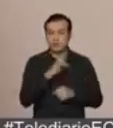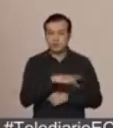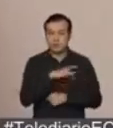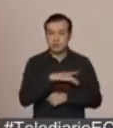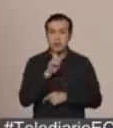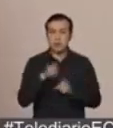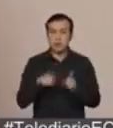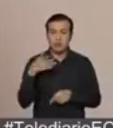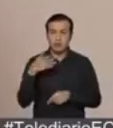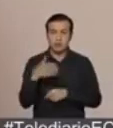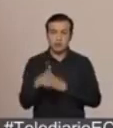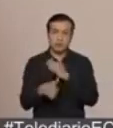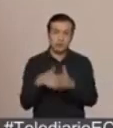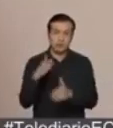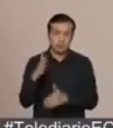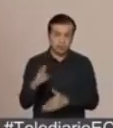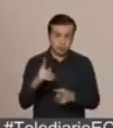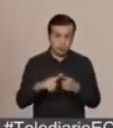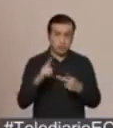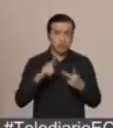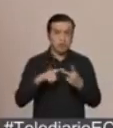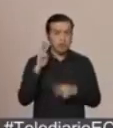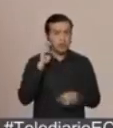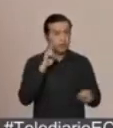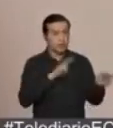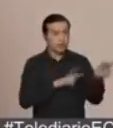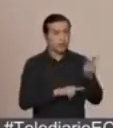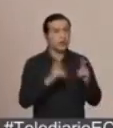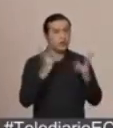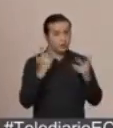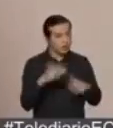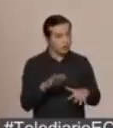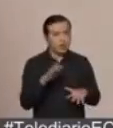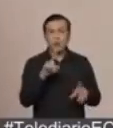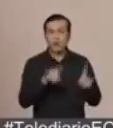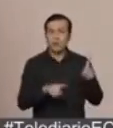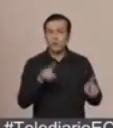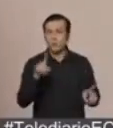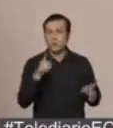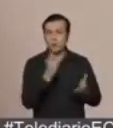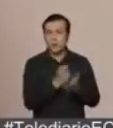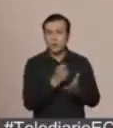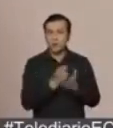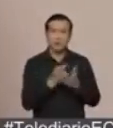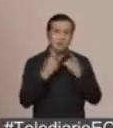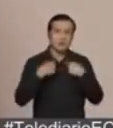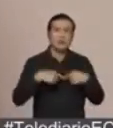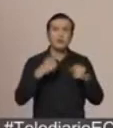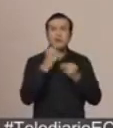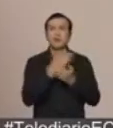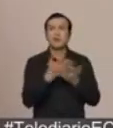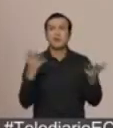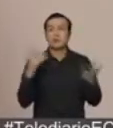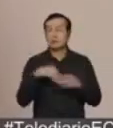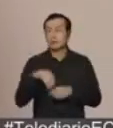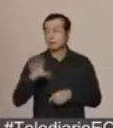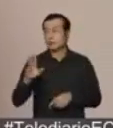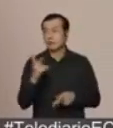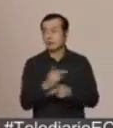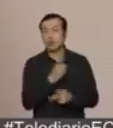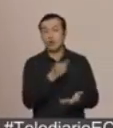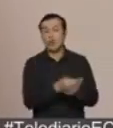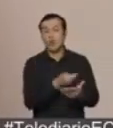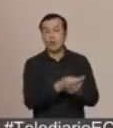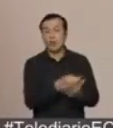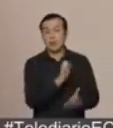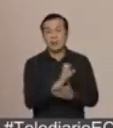medida, estamos viendo también que está sucediendo un poco con el camarón, un mensaje al interior de que no es seguro consumir el camarón